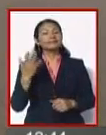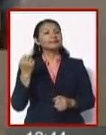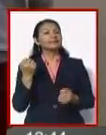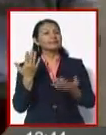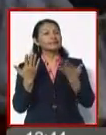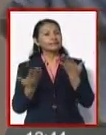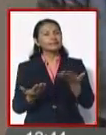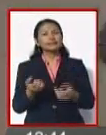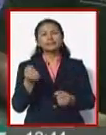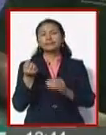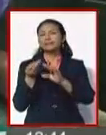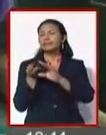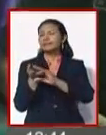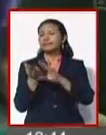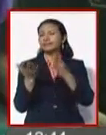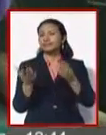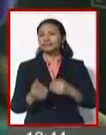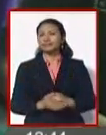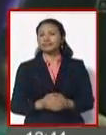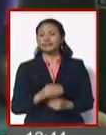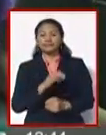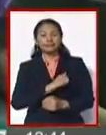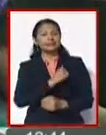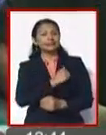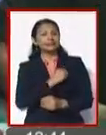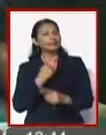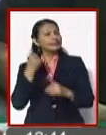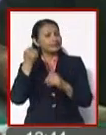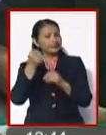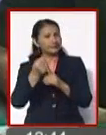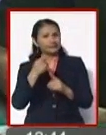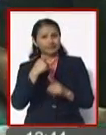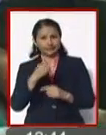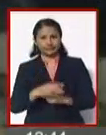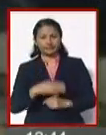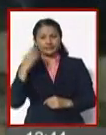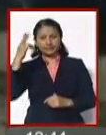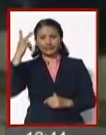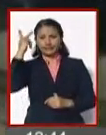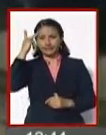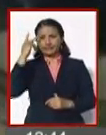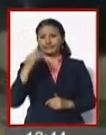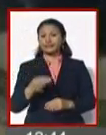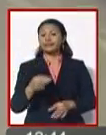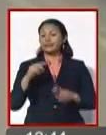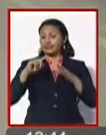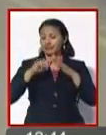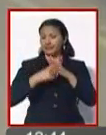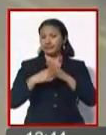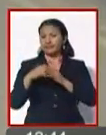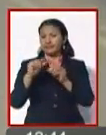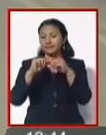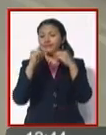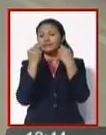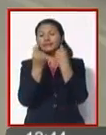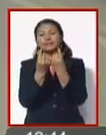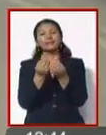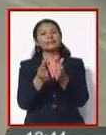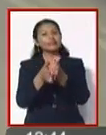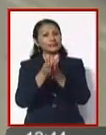supuestos actos de corrupción. Esa es una actitud golpista, esa es una actitud política. Desde el momento que una